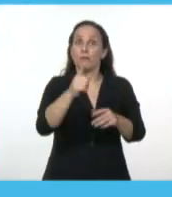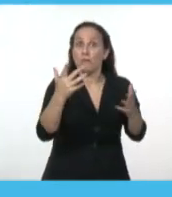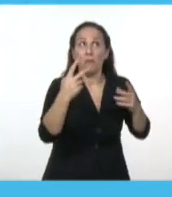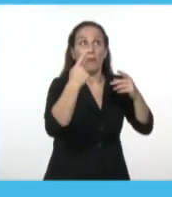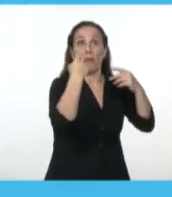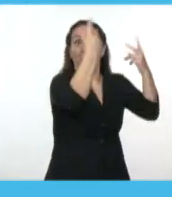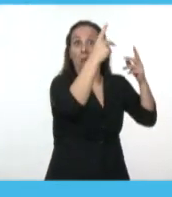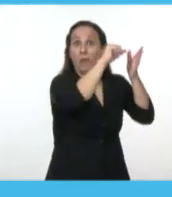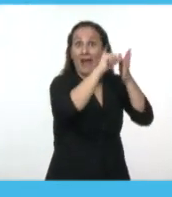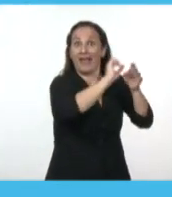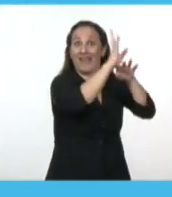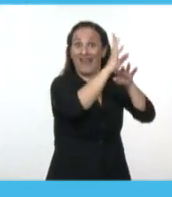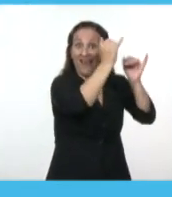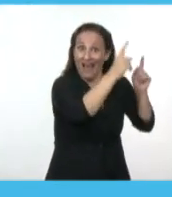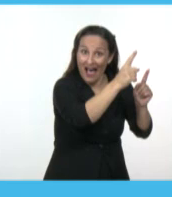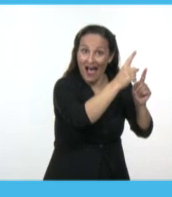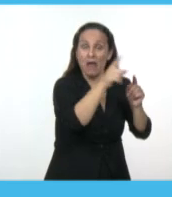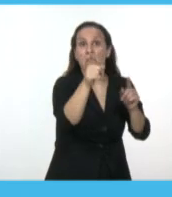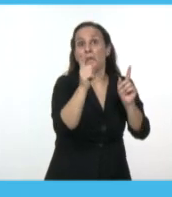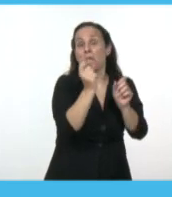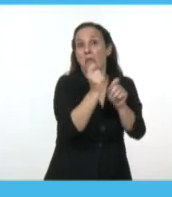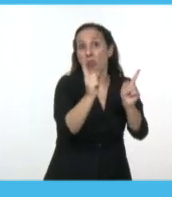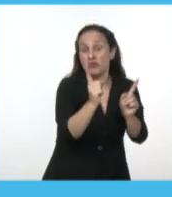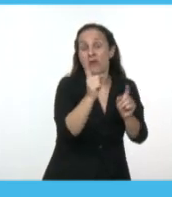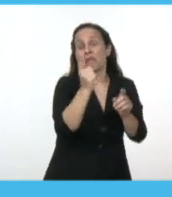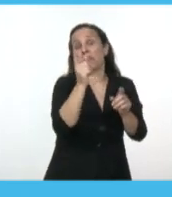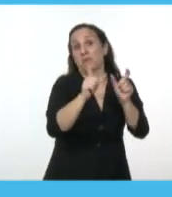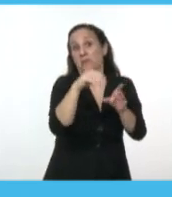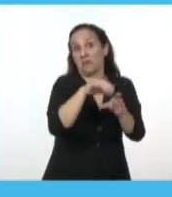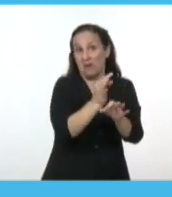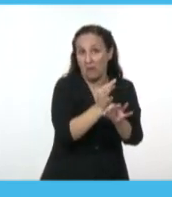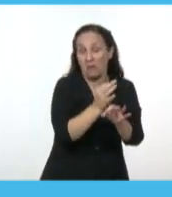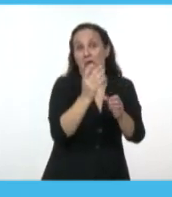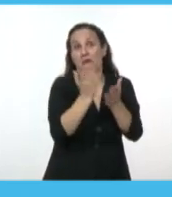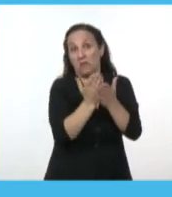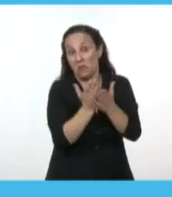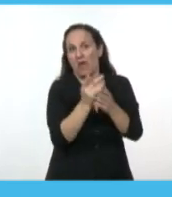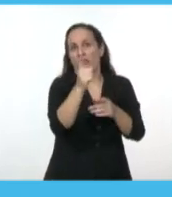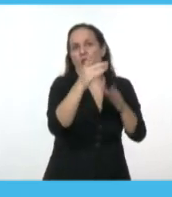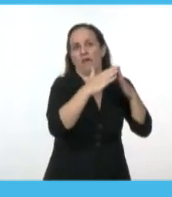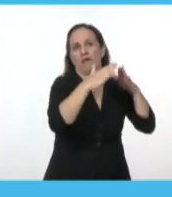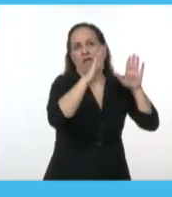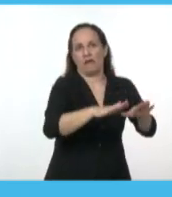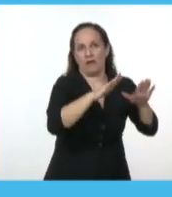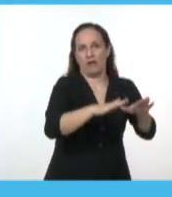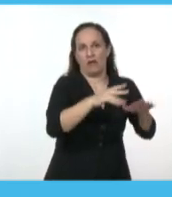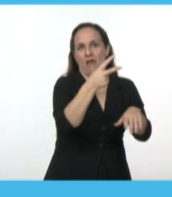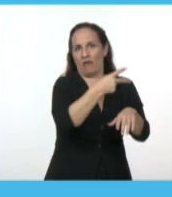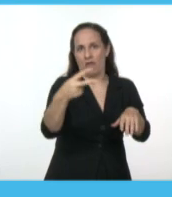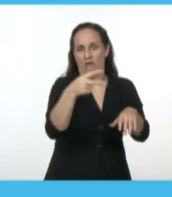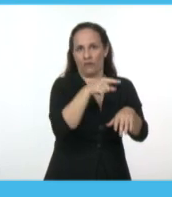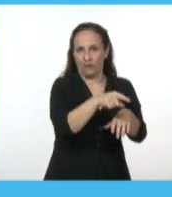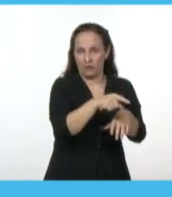países con circulación del virus y sos docente, no docente o estudiante, se recomienda aislamiento domiciliario por 14